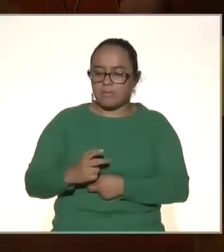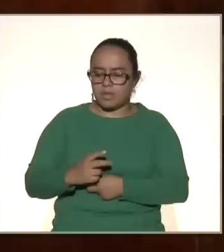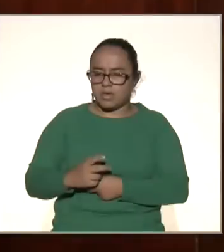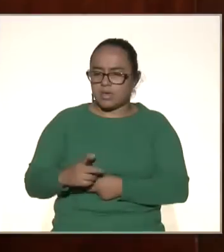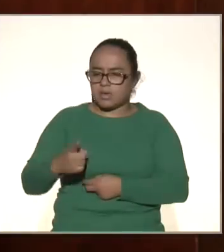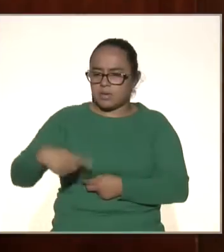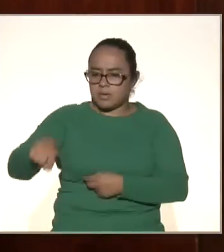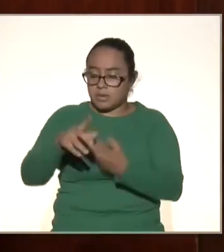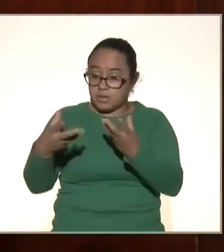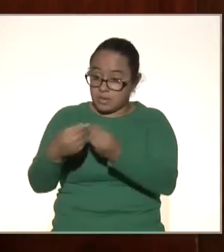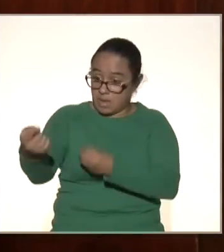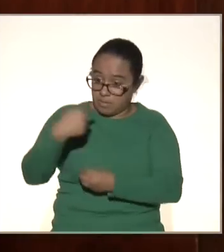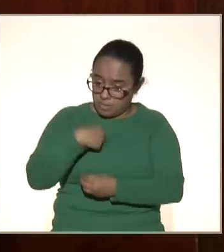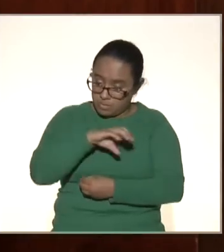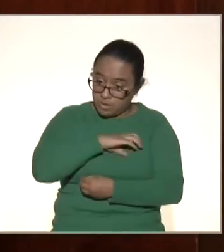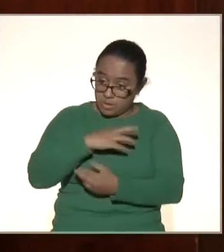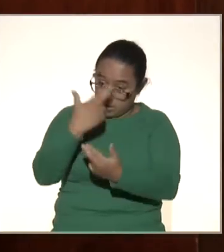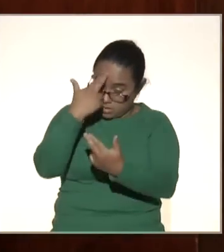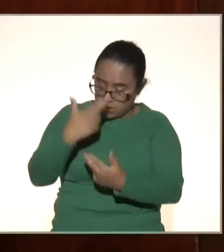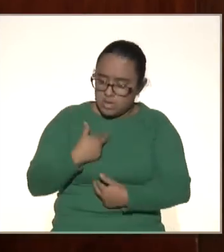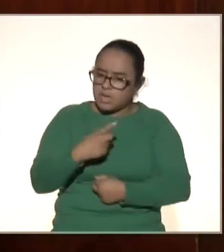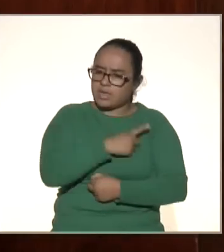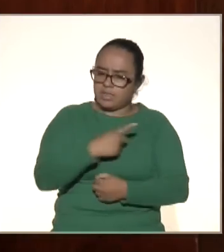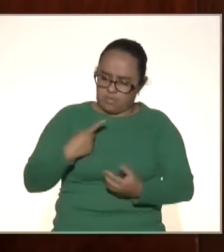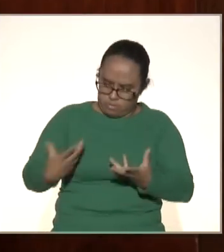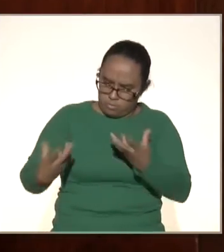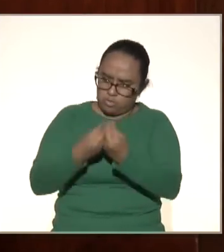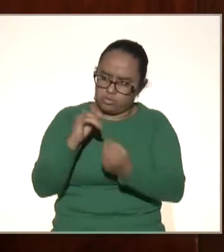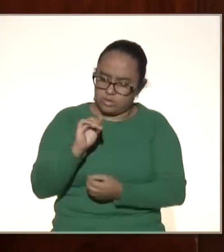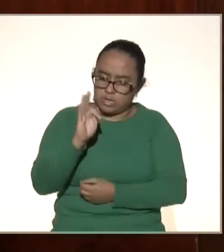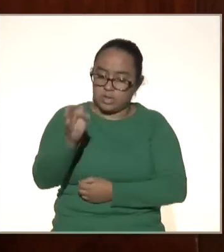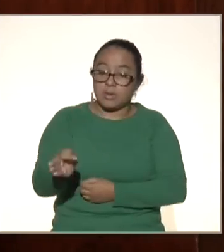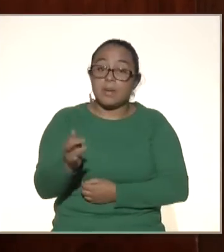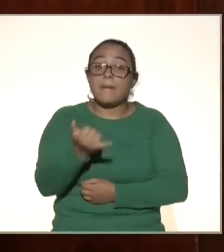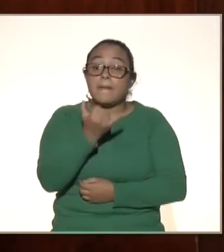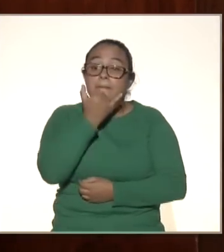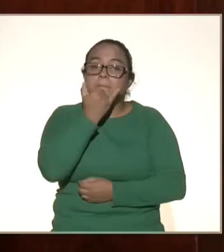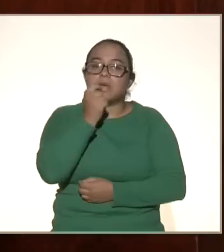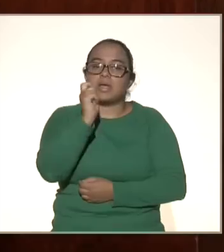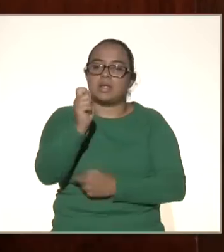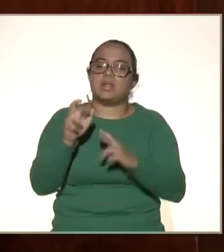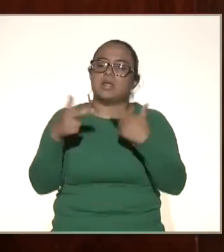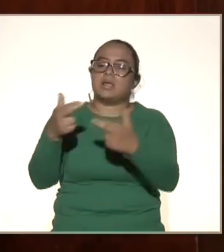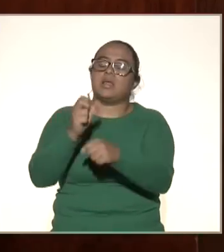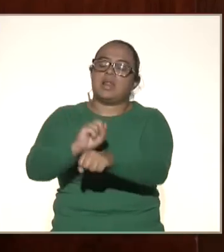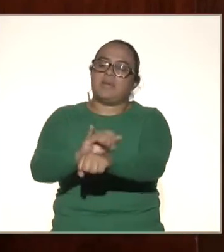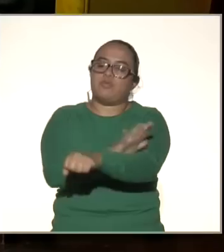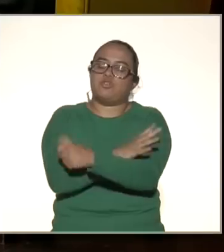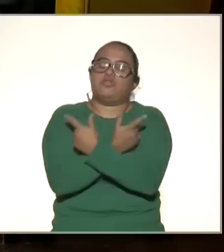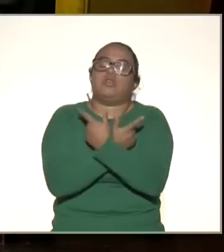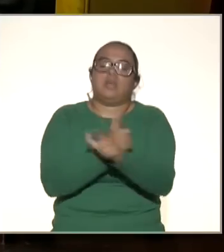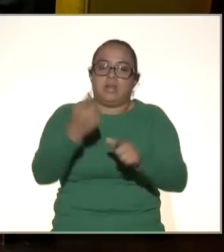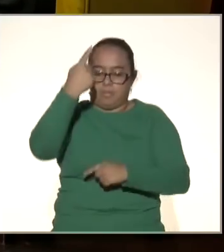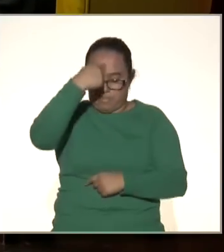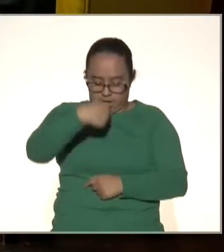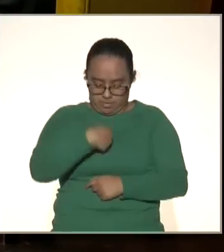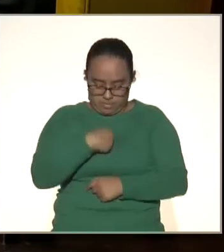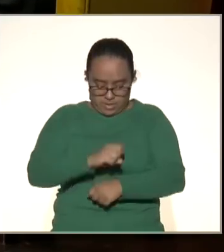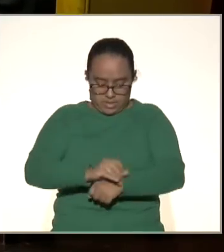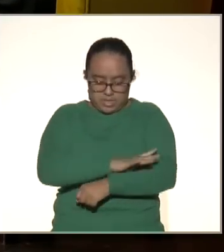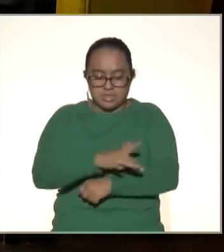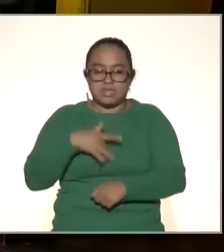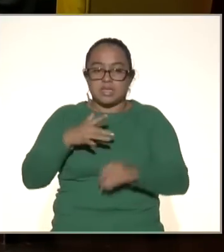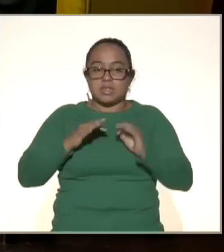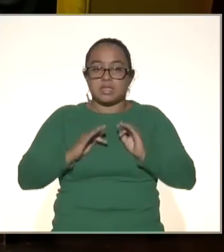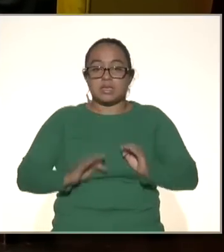reunirnos con quien nos quiere y nos respeta, así de simple. Perdonar es un regalo de libertad emocional para uno mismo, sobre un